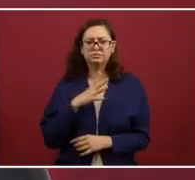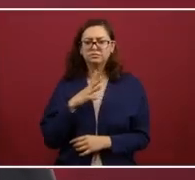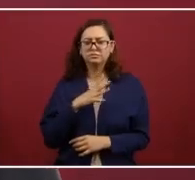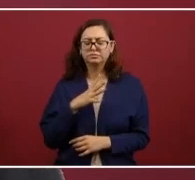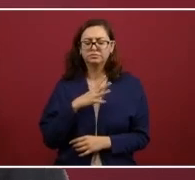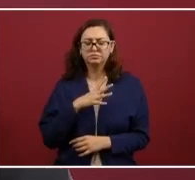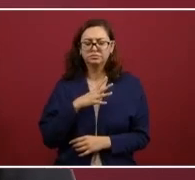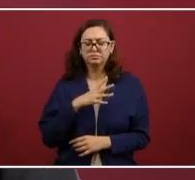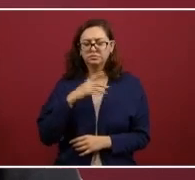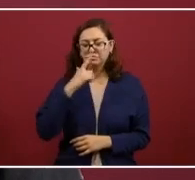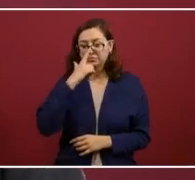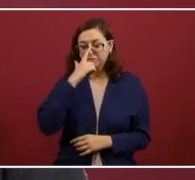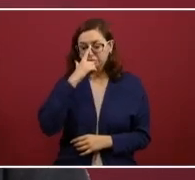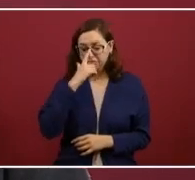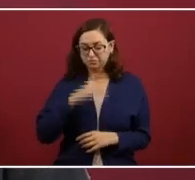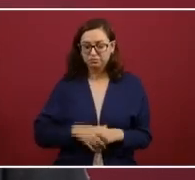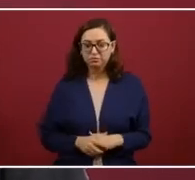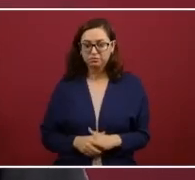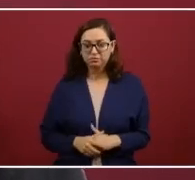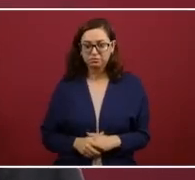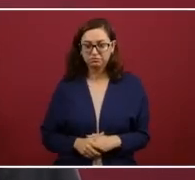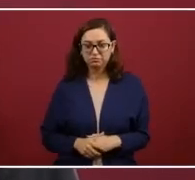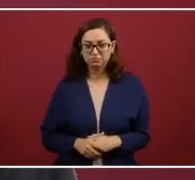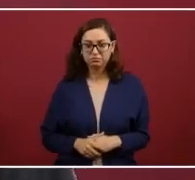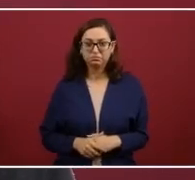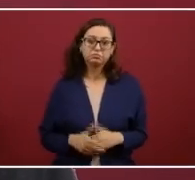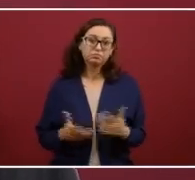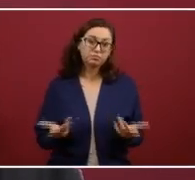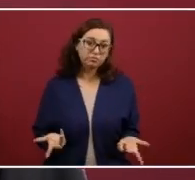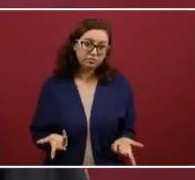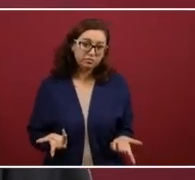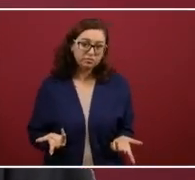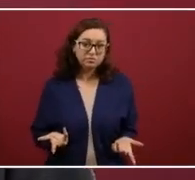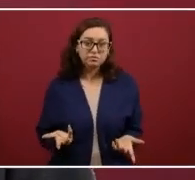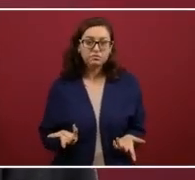Tengo que decir gracias a la vida